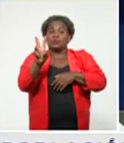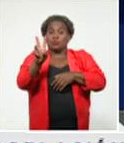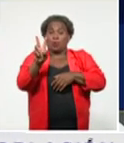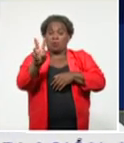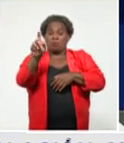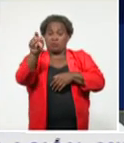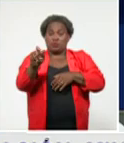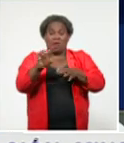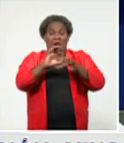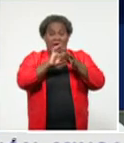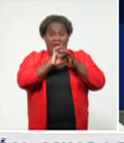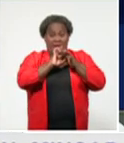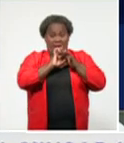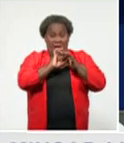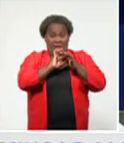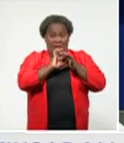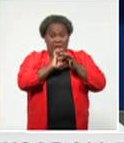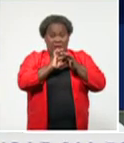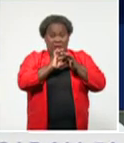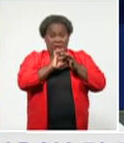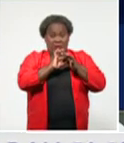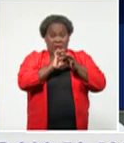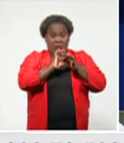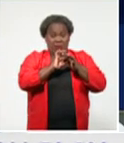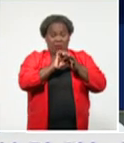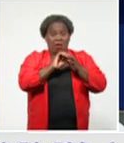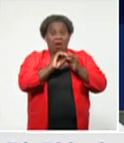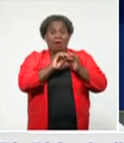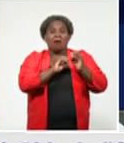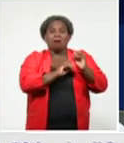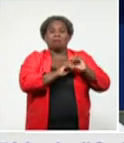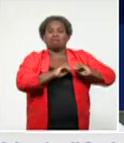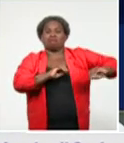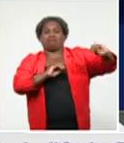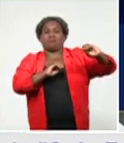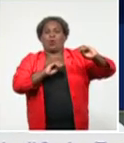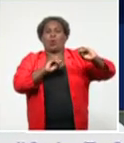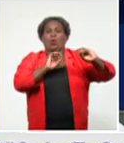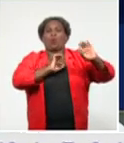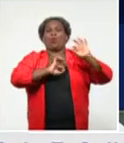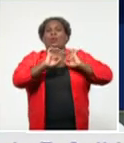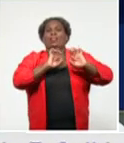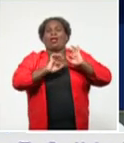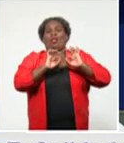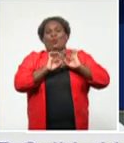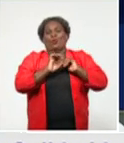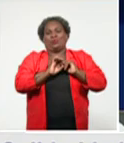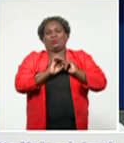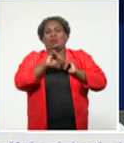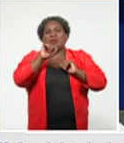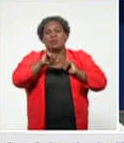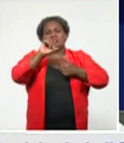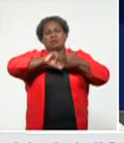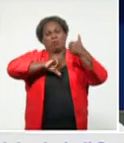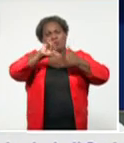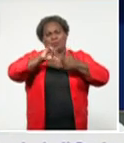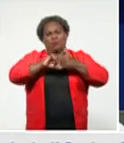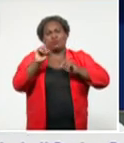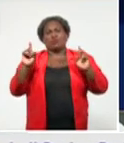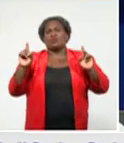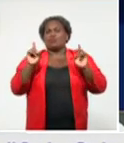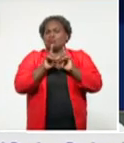Dos pacientes graves, pues, pasan a de cuidado en el día de ayer. Este es el comportamiento. Pero en resumen, en el día de